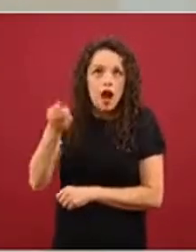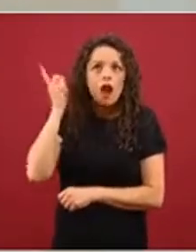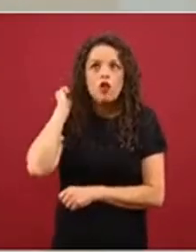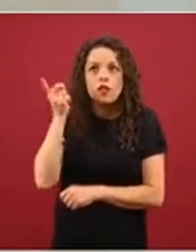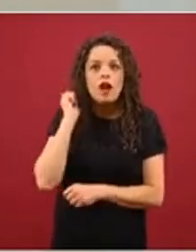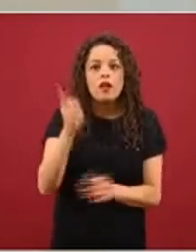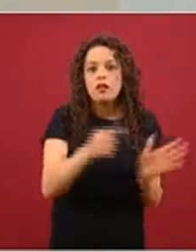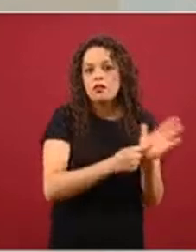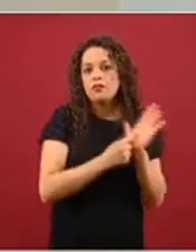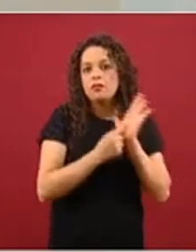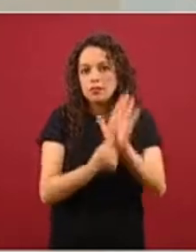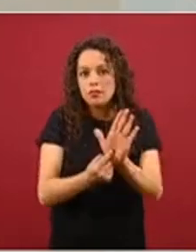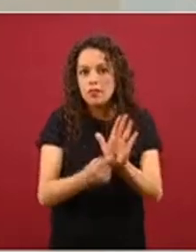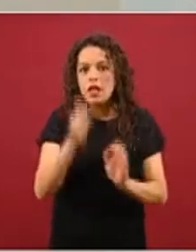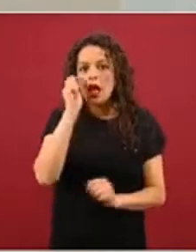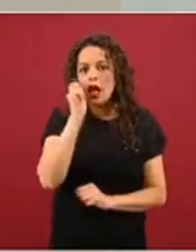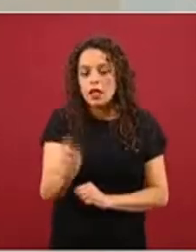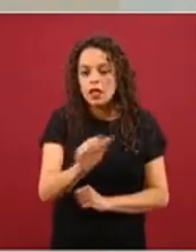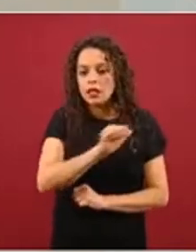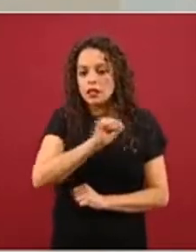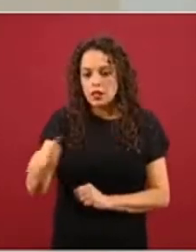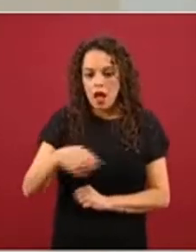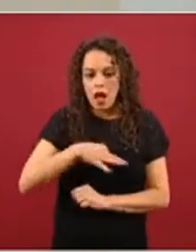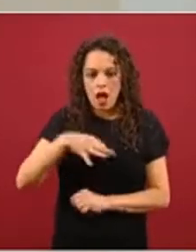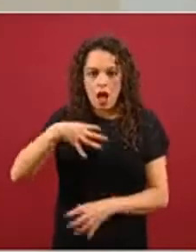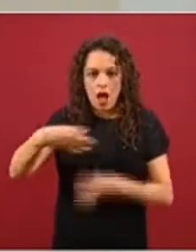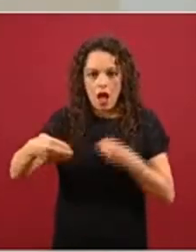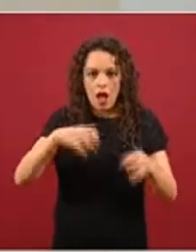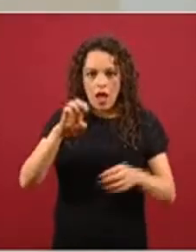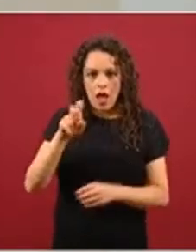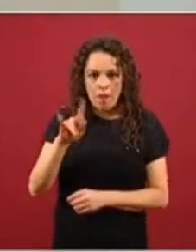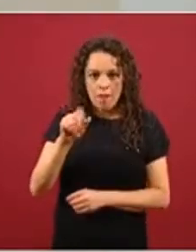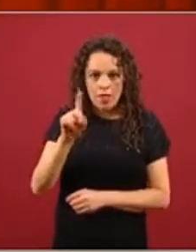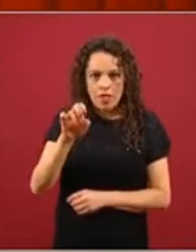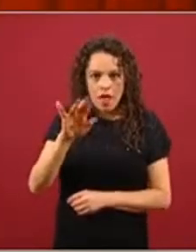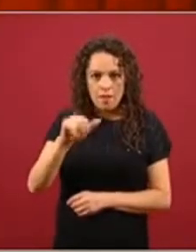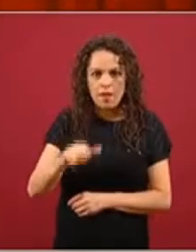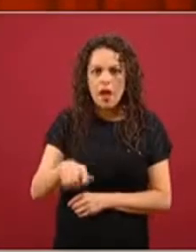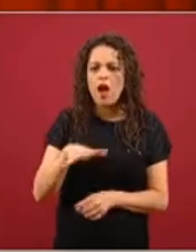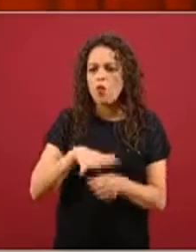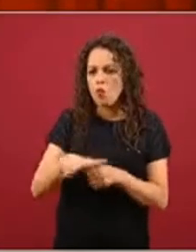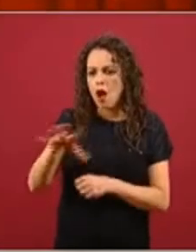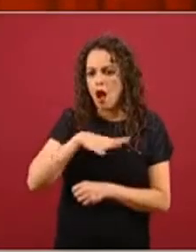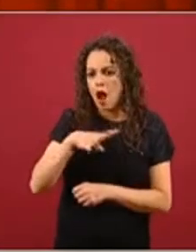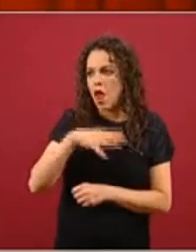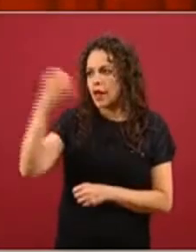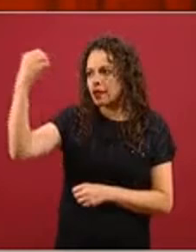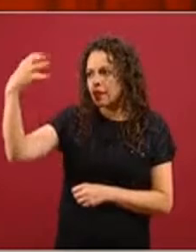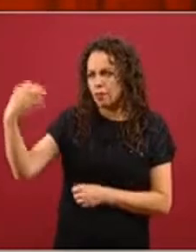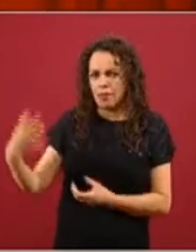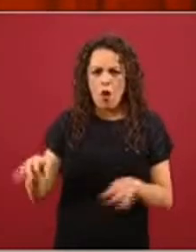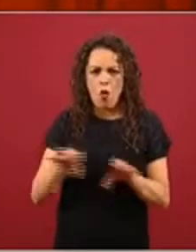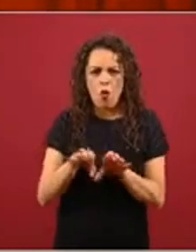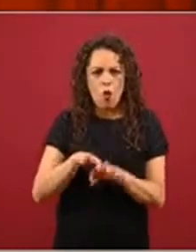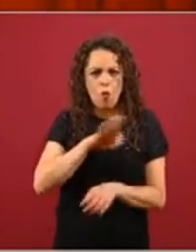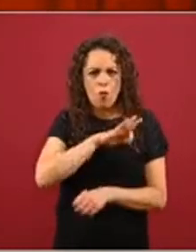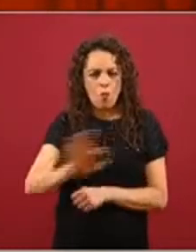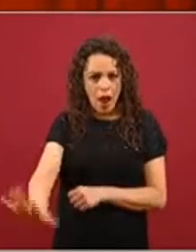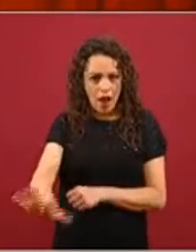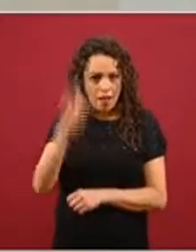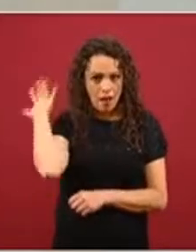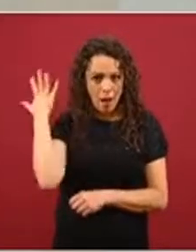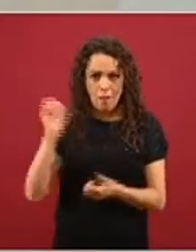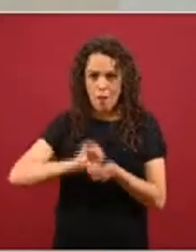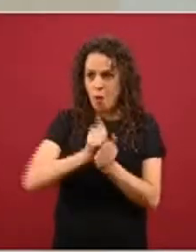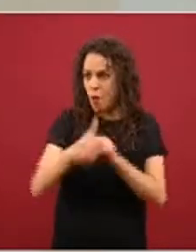allá, el estado que guarda la epidemia? ¿Cómo íbamos a pensar que súbitamente iba a pasar a verde?